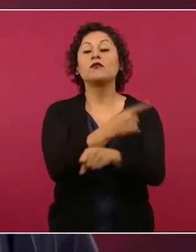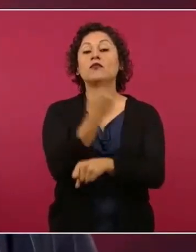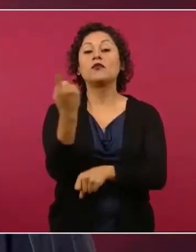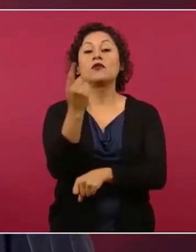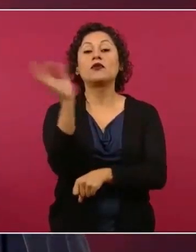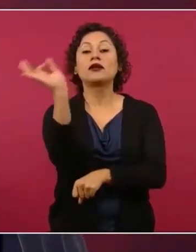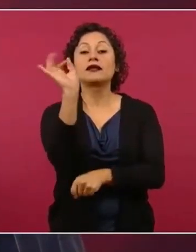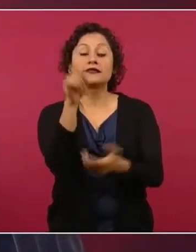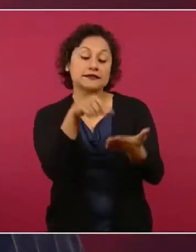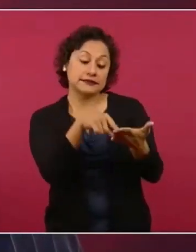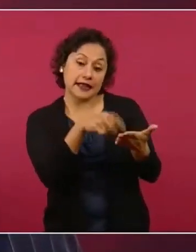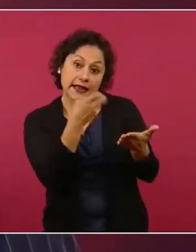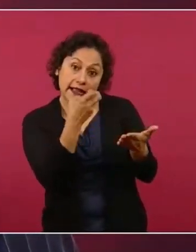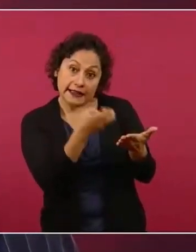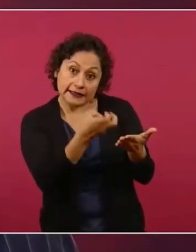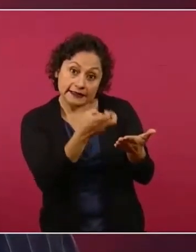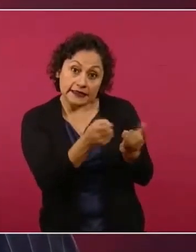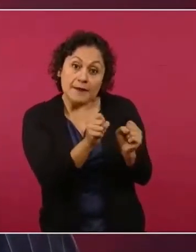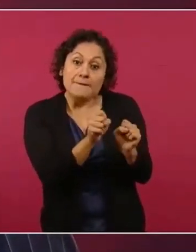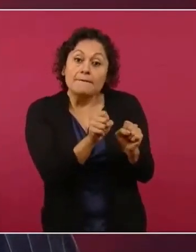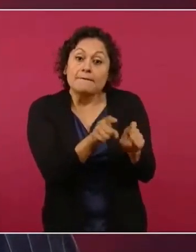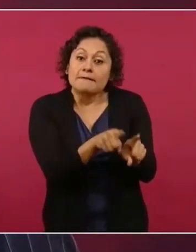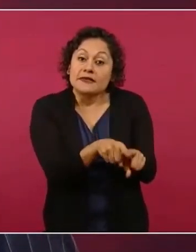promovido por la misma delincuencia.